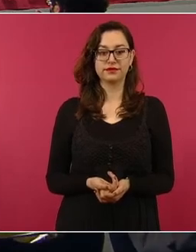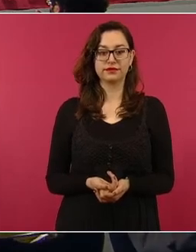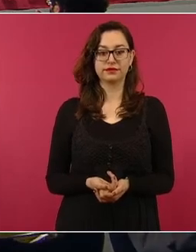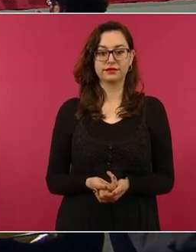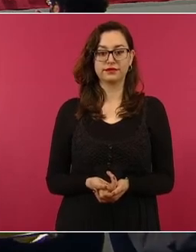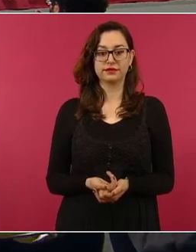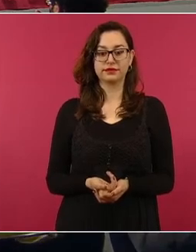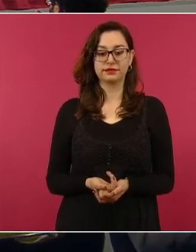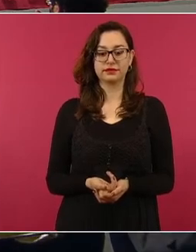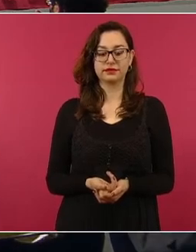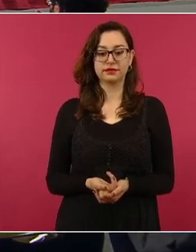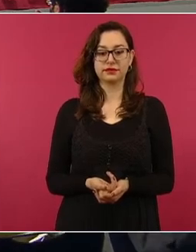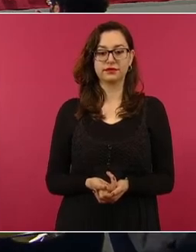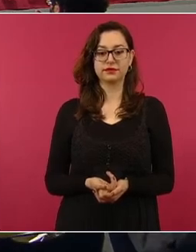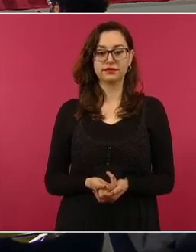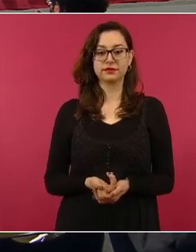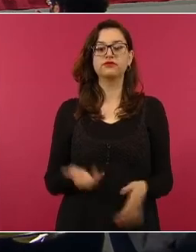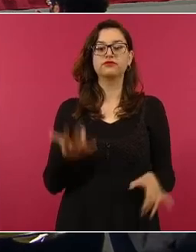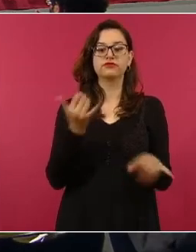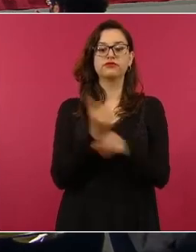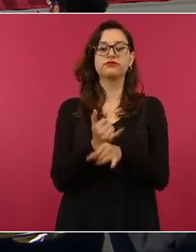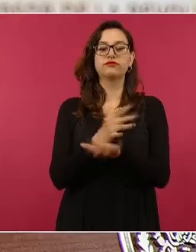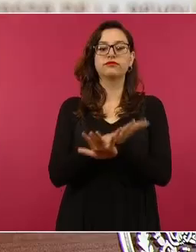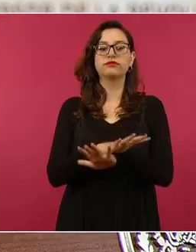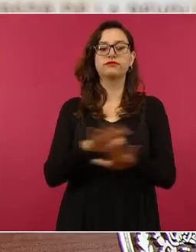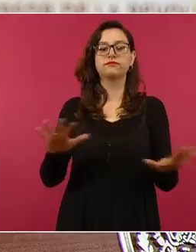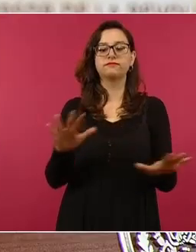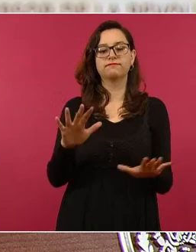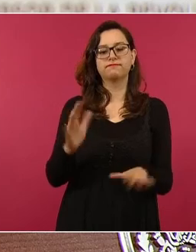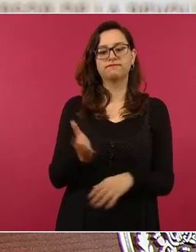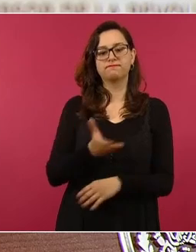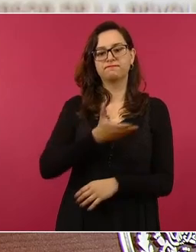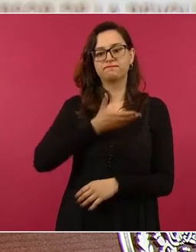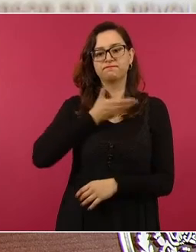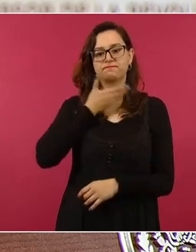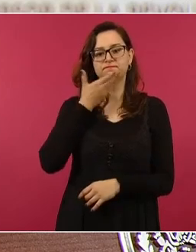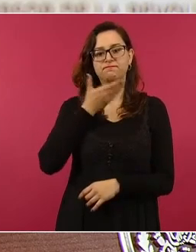informar como todos los martes sobre la